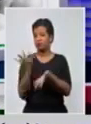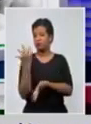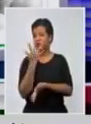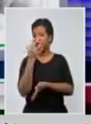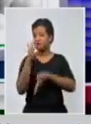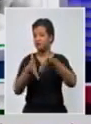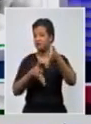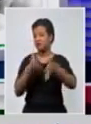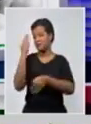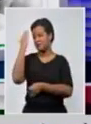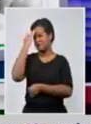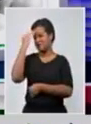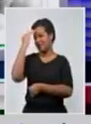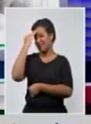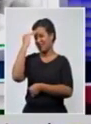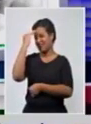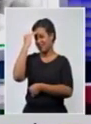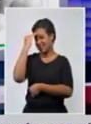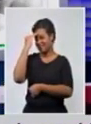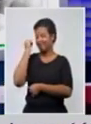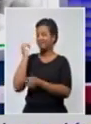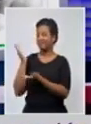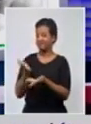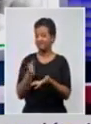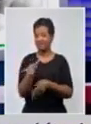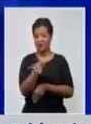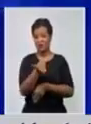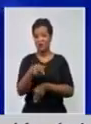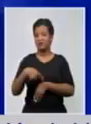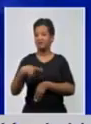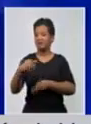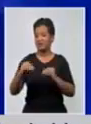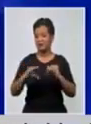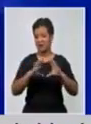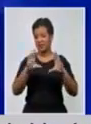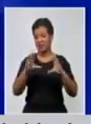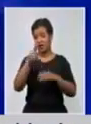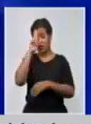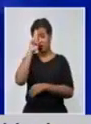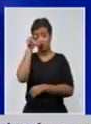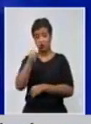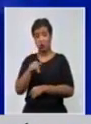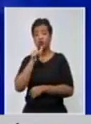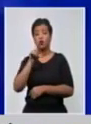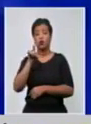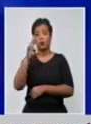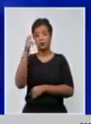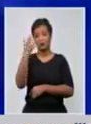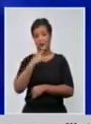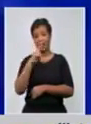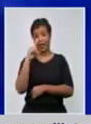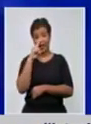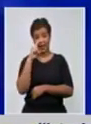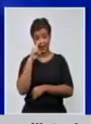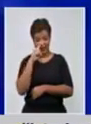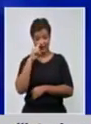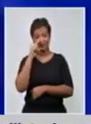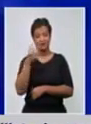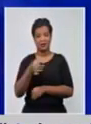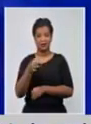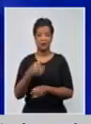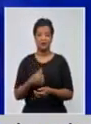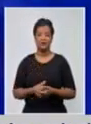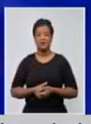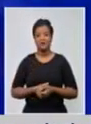lengua de señas, Maday Pérez, y doy la bienvenida, como cada mañana ya, al doctor Francisco Durán García, director nacional de epidemiología